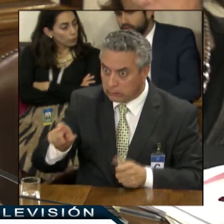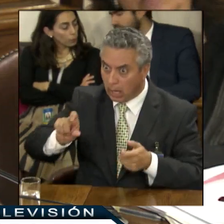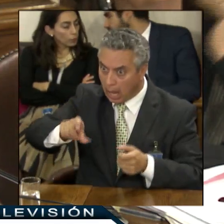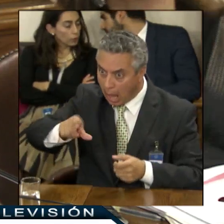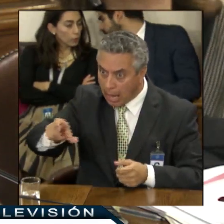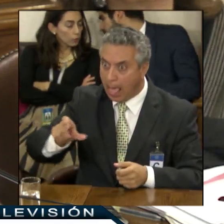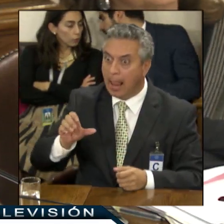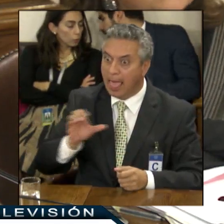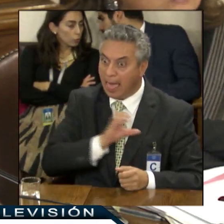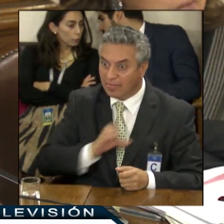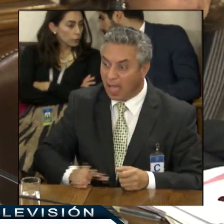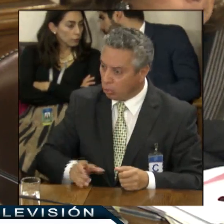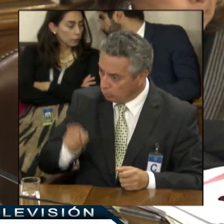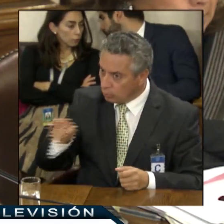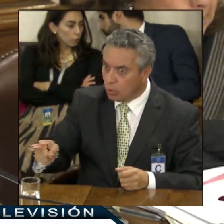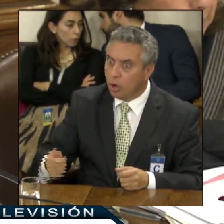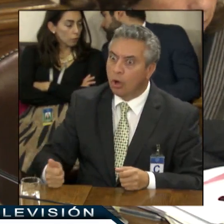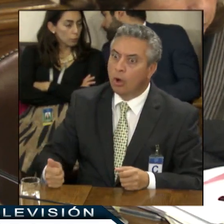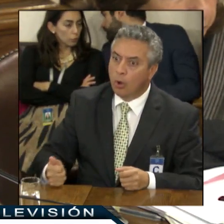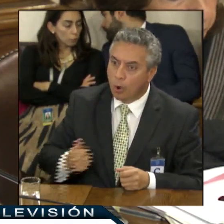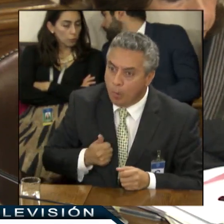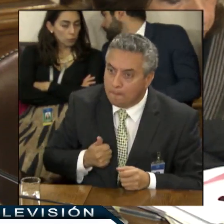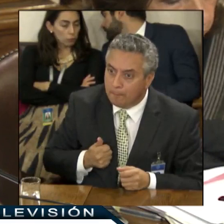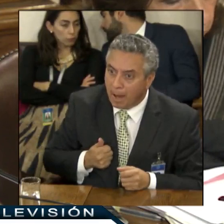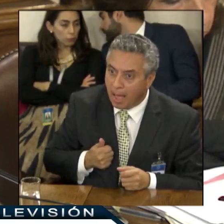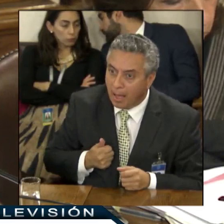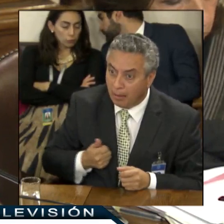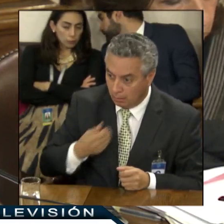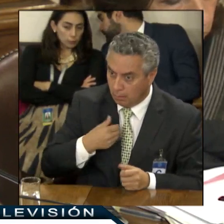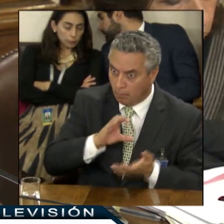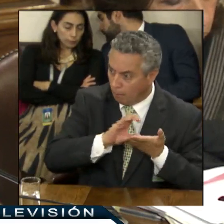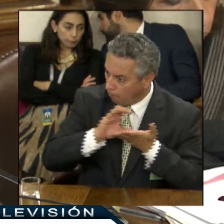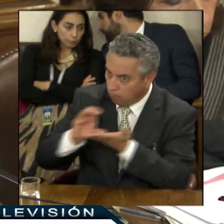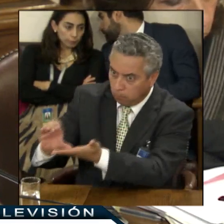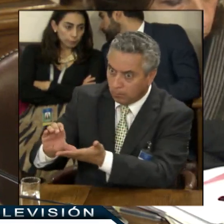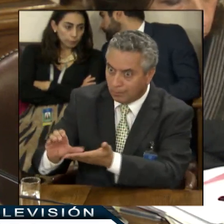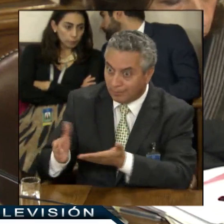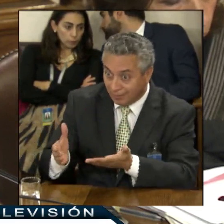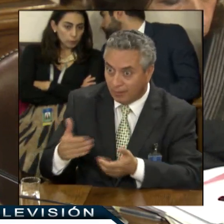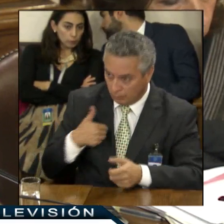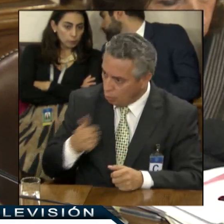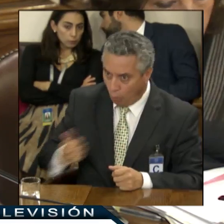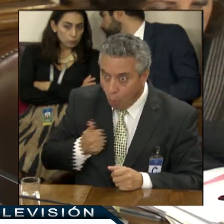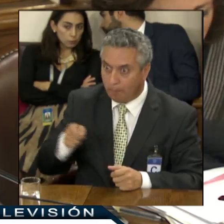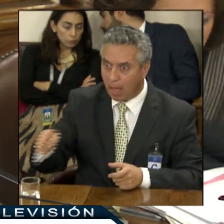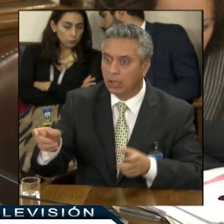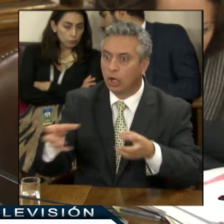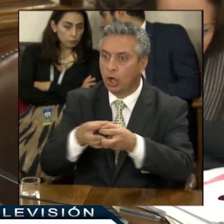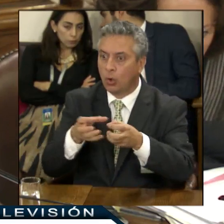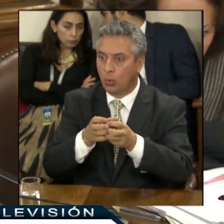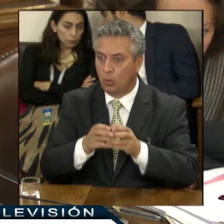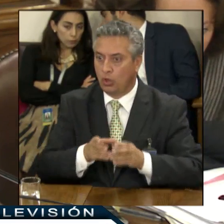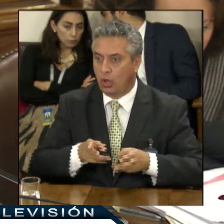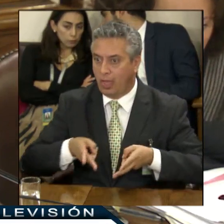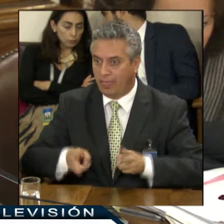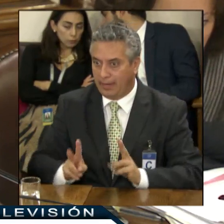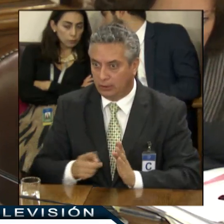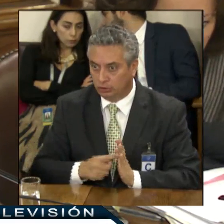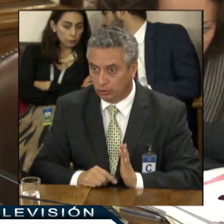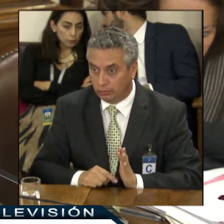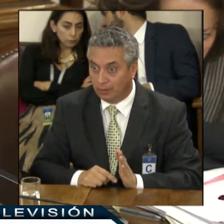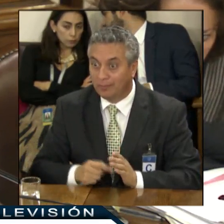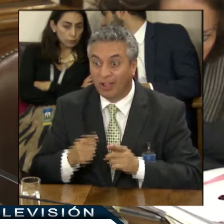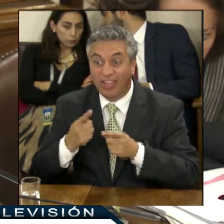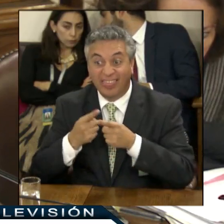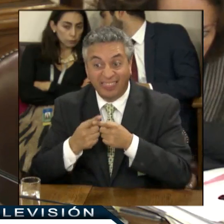Estatal que cumpla No es cierto esto este conjunto de derechos pero